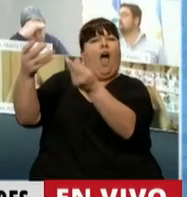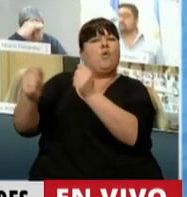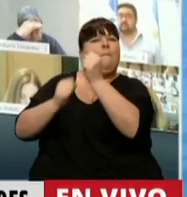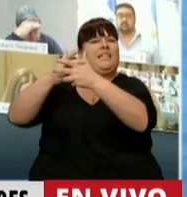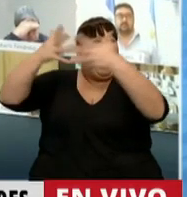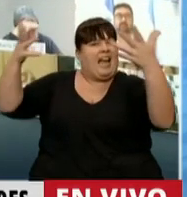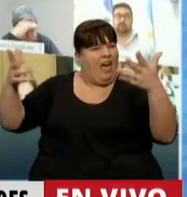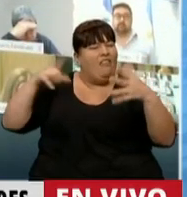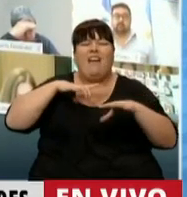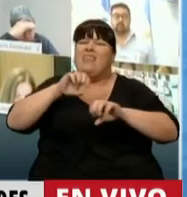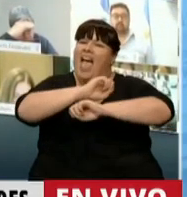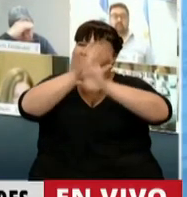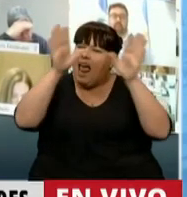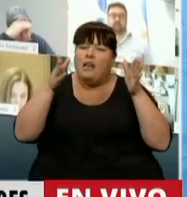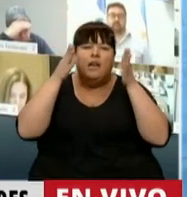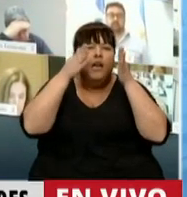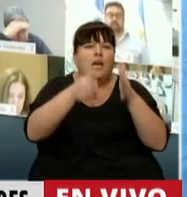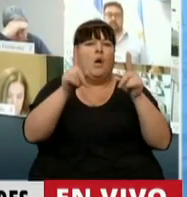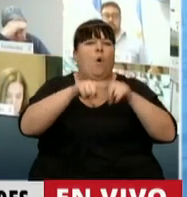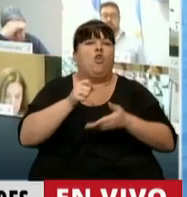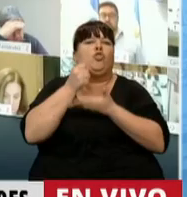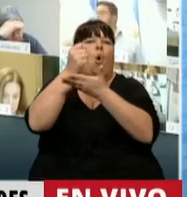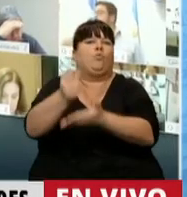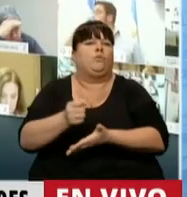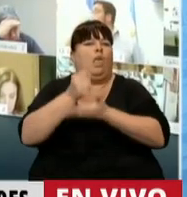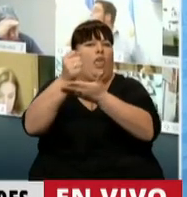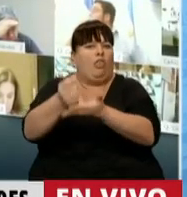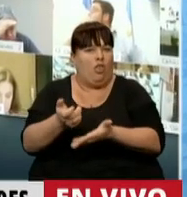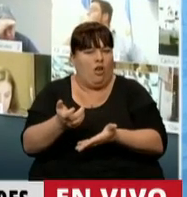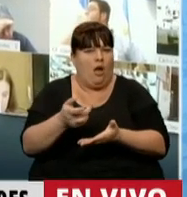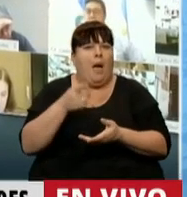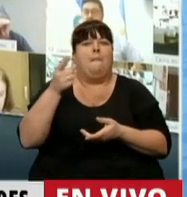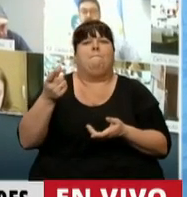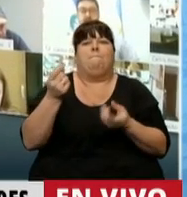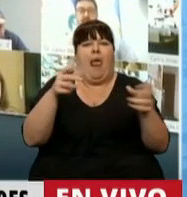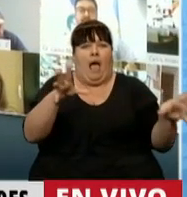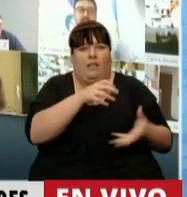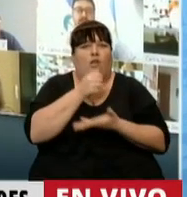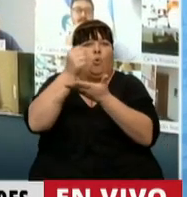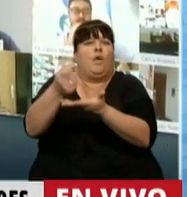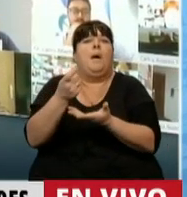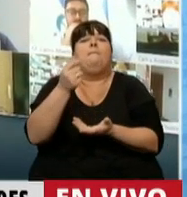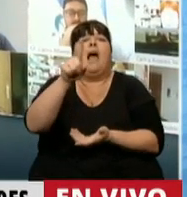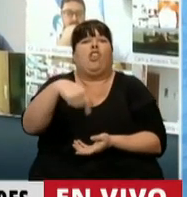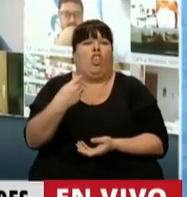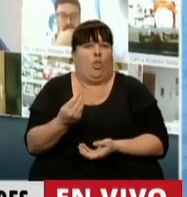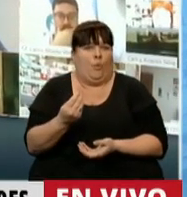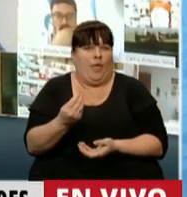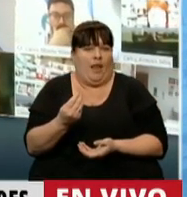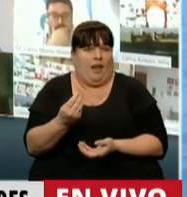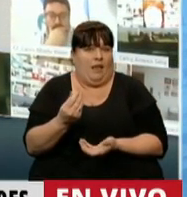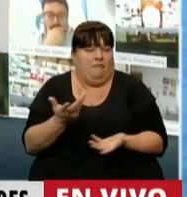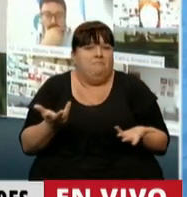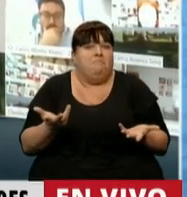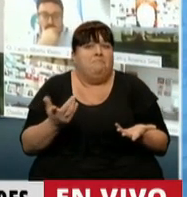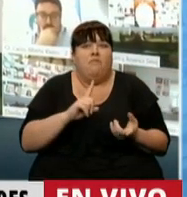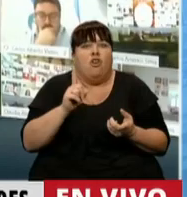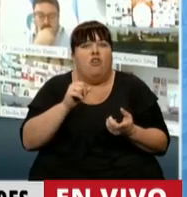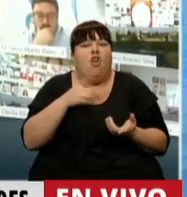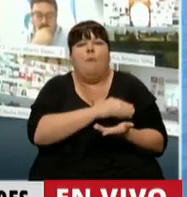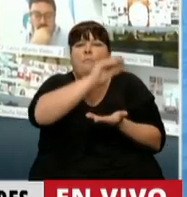tenemos que ser muy claros, es una orientación de subsidios al capital con recursos que no se